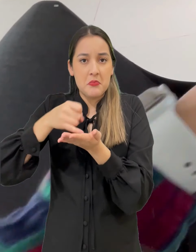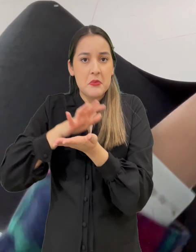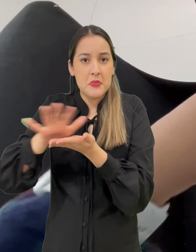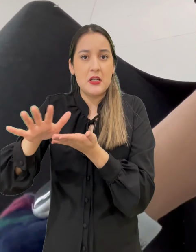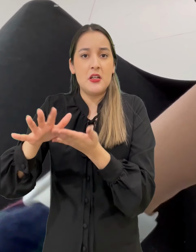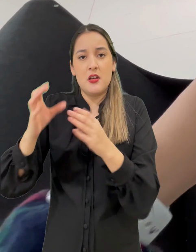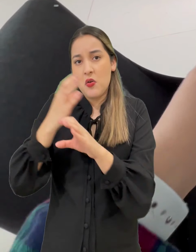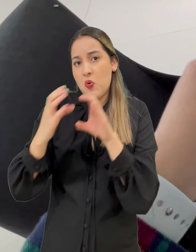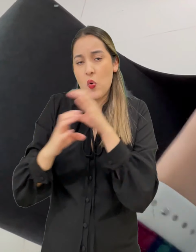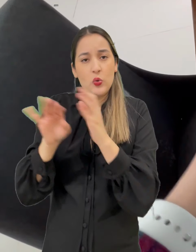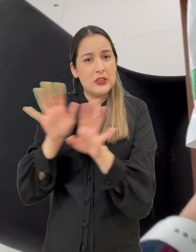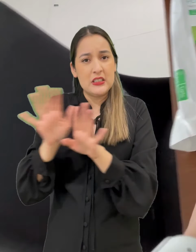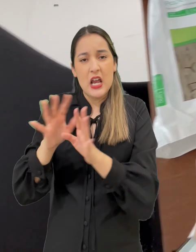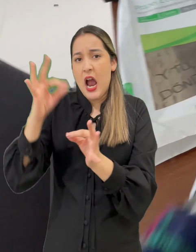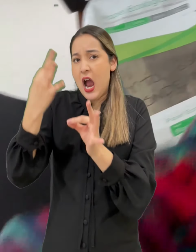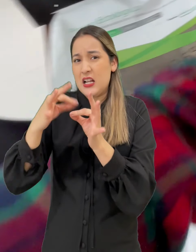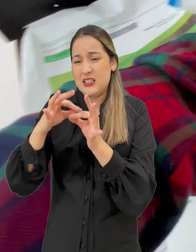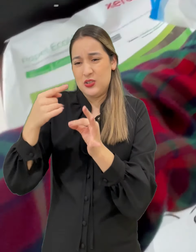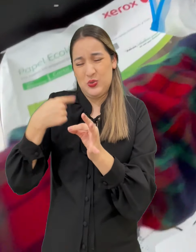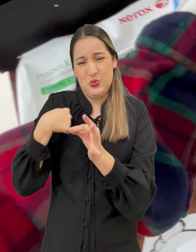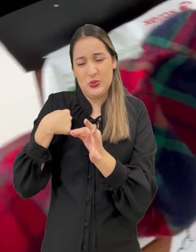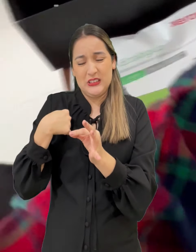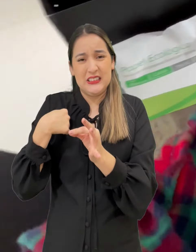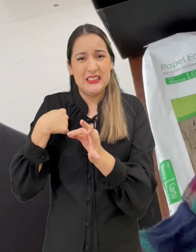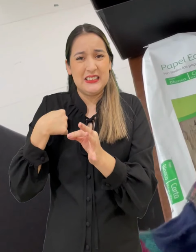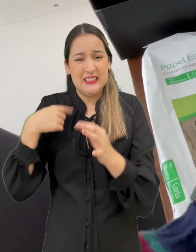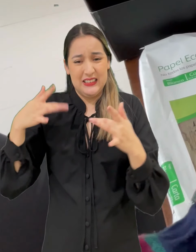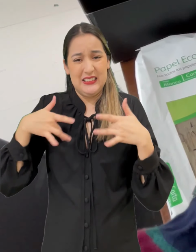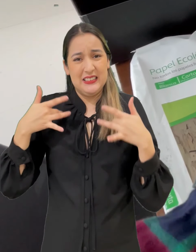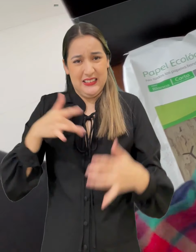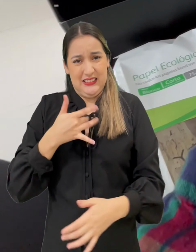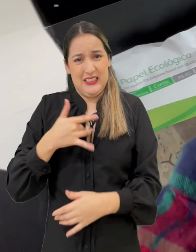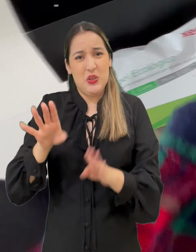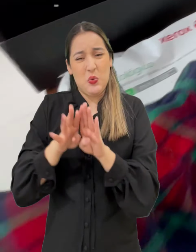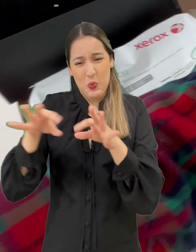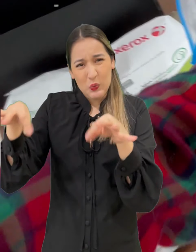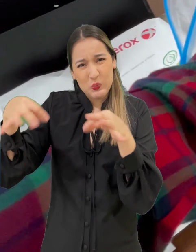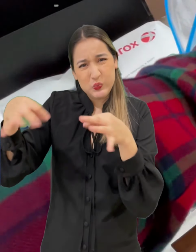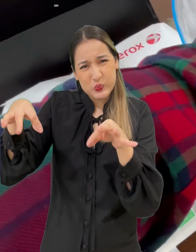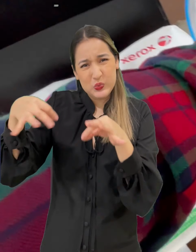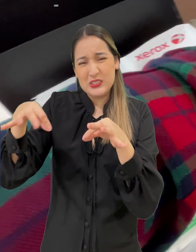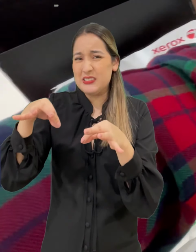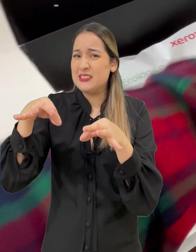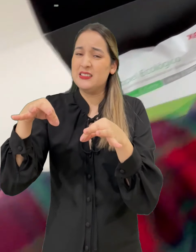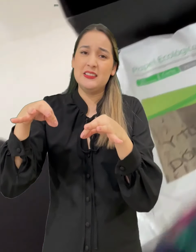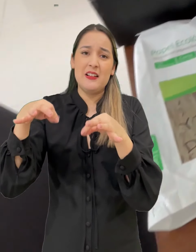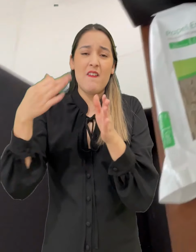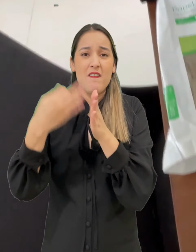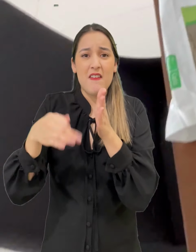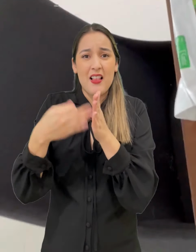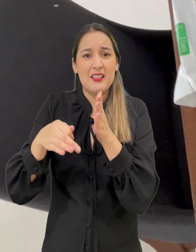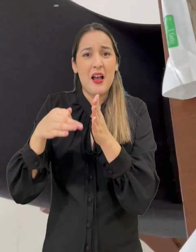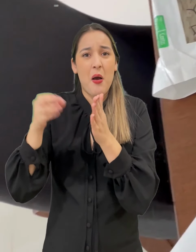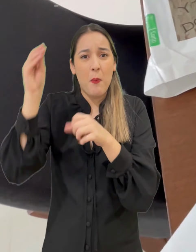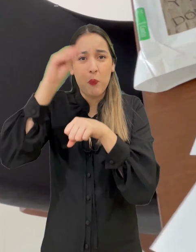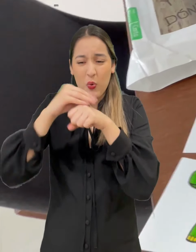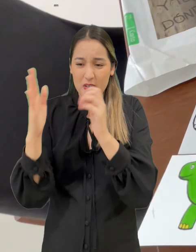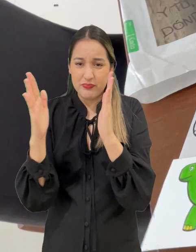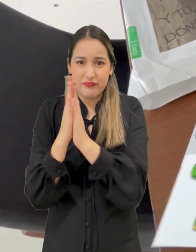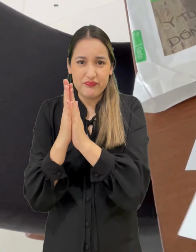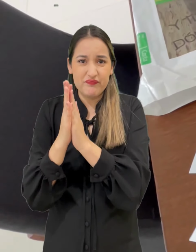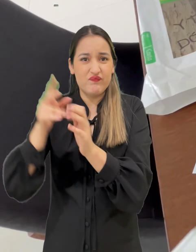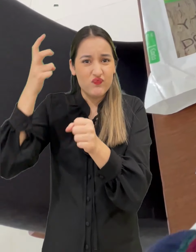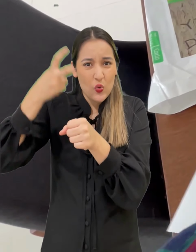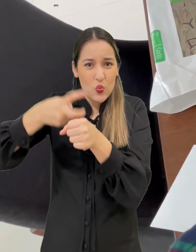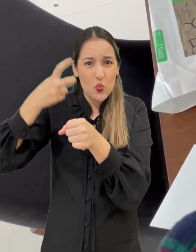está muy blandita y no tengo estaba viendo si me completaba con estos pero creo que no no sé qué voy a hacer